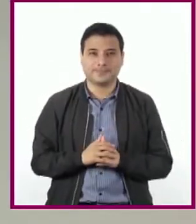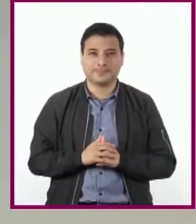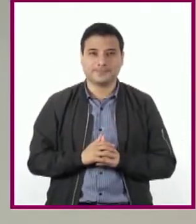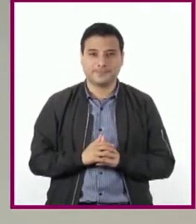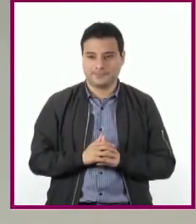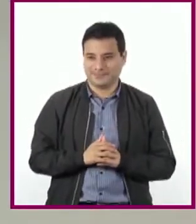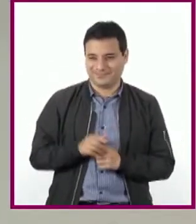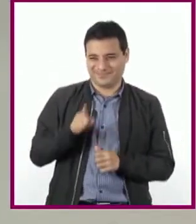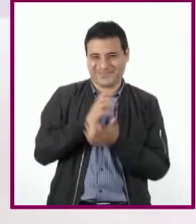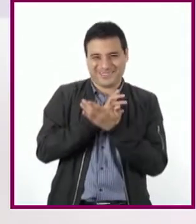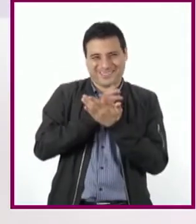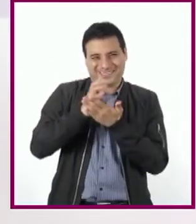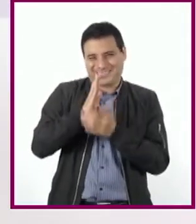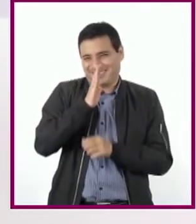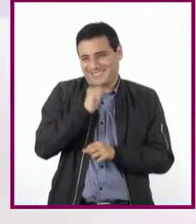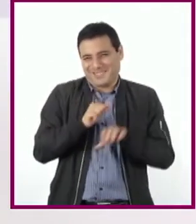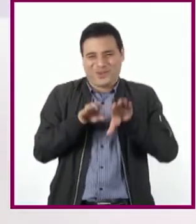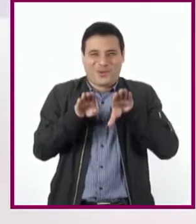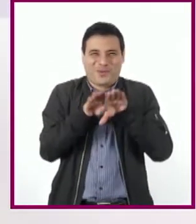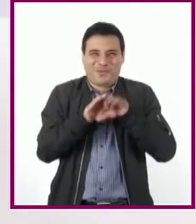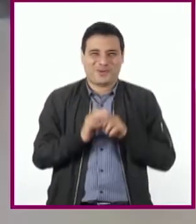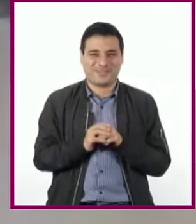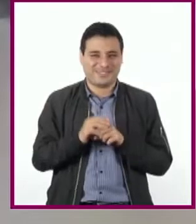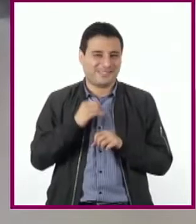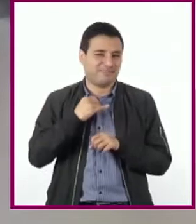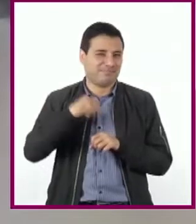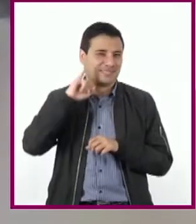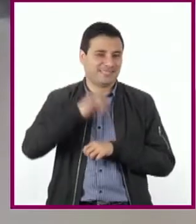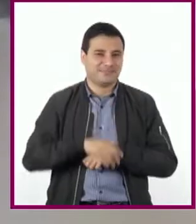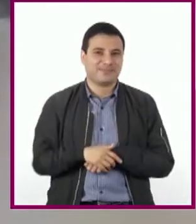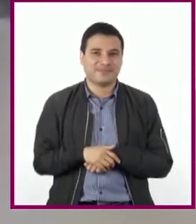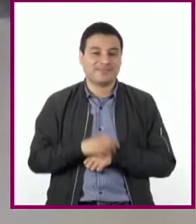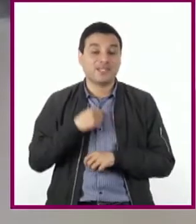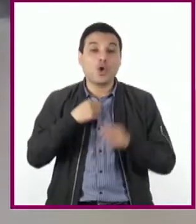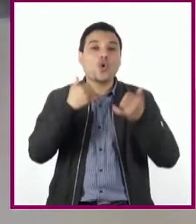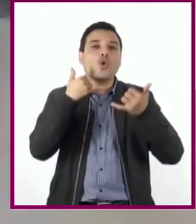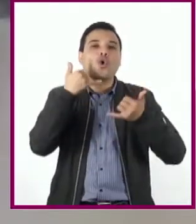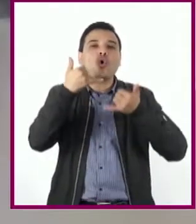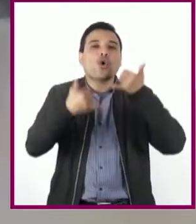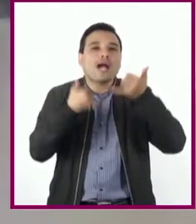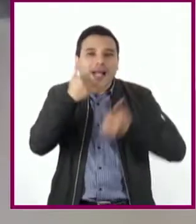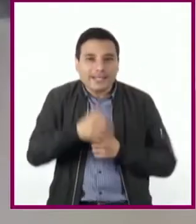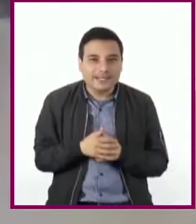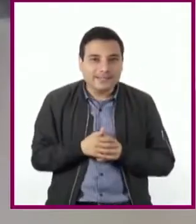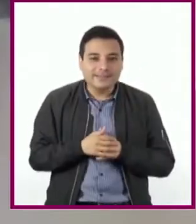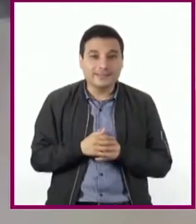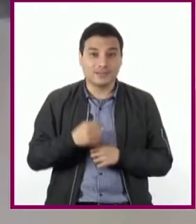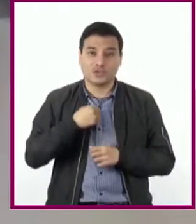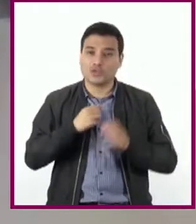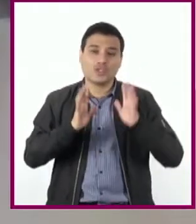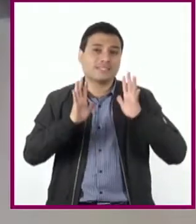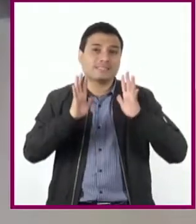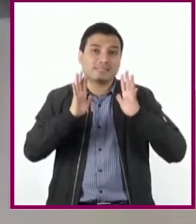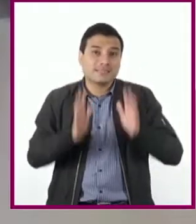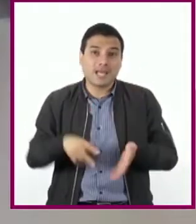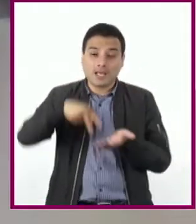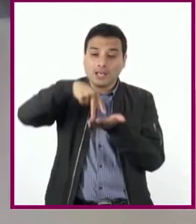Eso ya fue muy exagerado. No es creíble. Estoy jugando con el espacio porque ya lloré mucho de